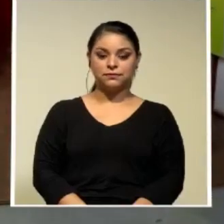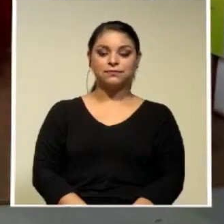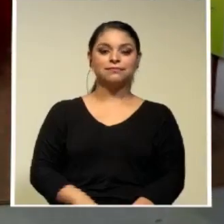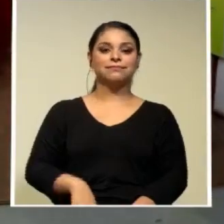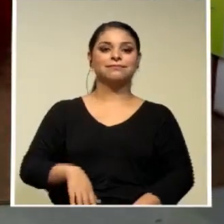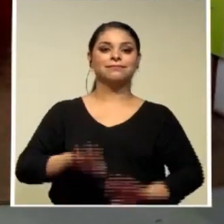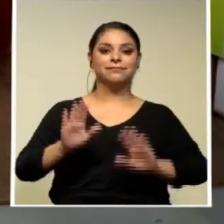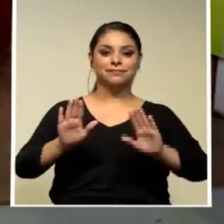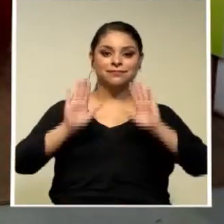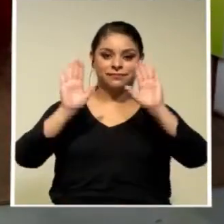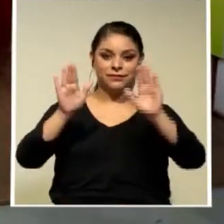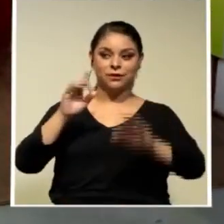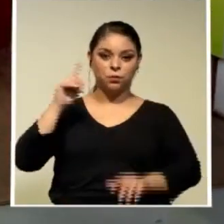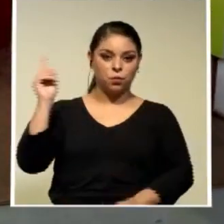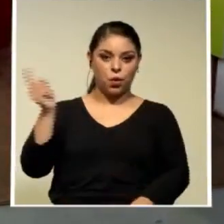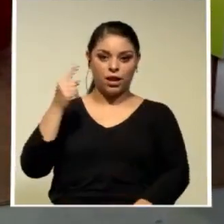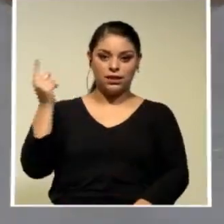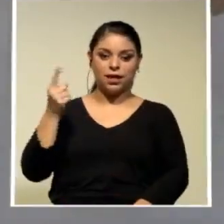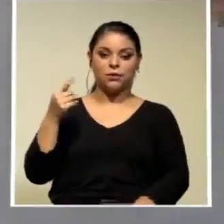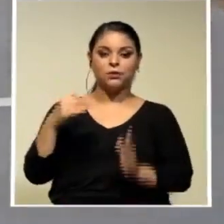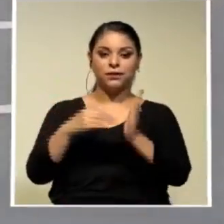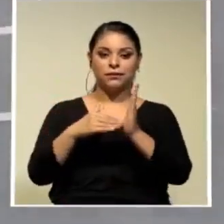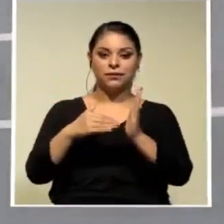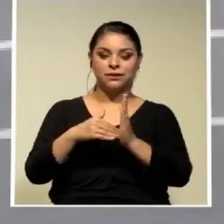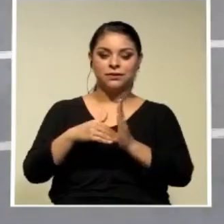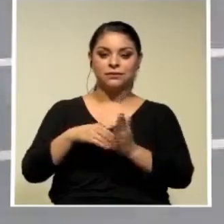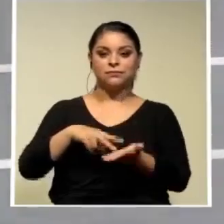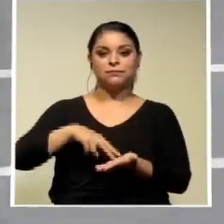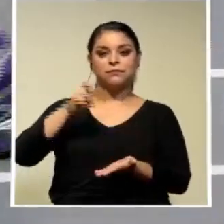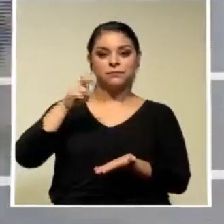Excelente. Vuelta. Vuelta, uno, vamos. Dos, tres.